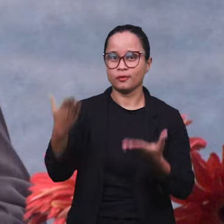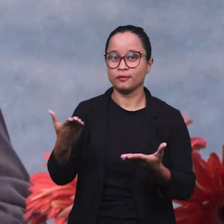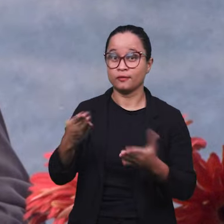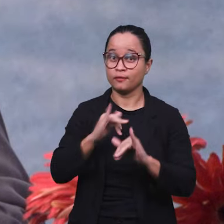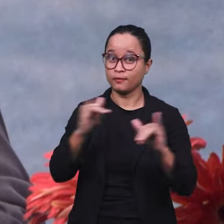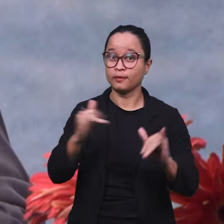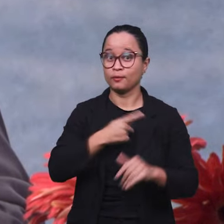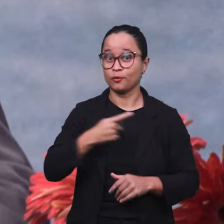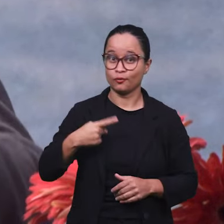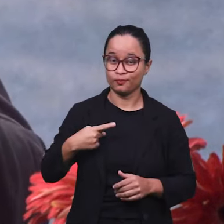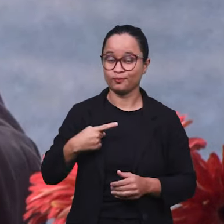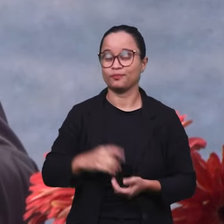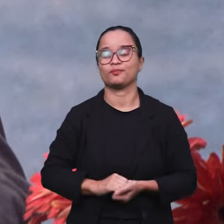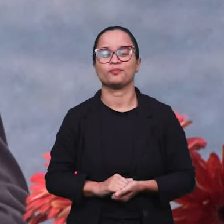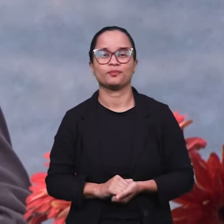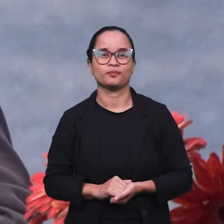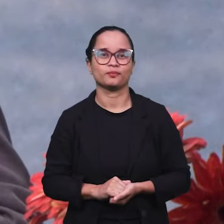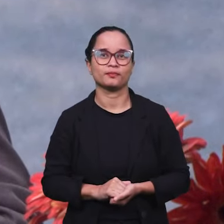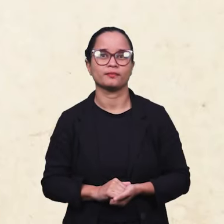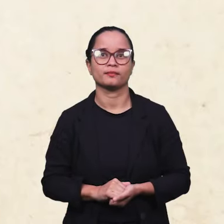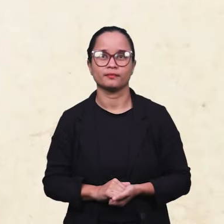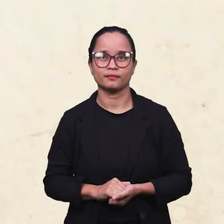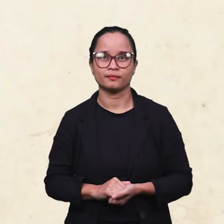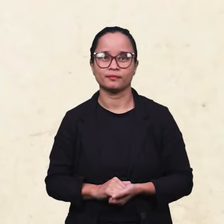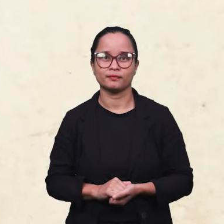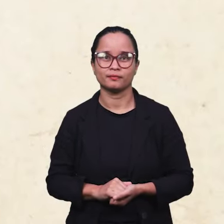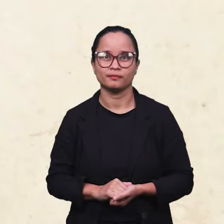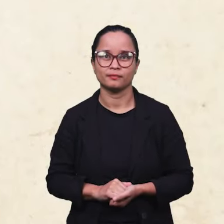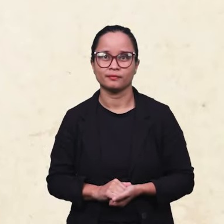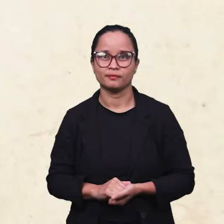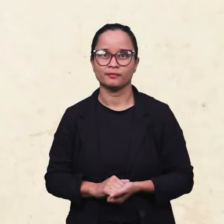pastor Patrício. Então, fala, pastor.